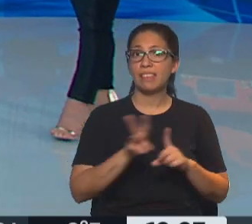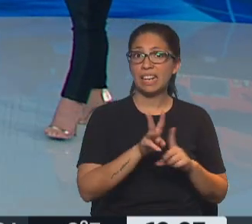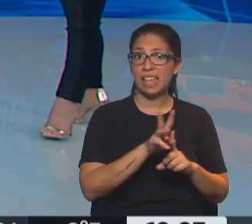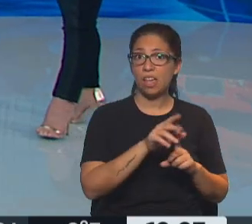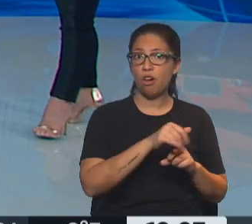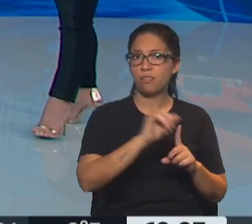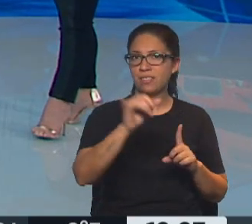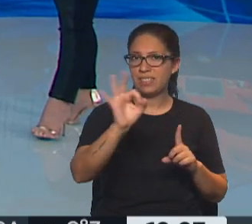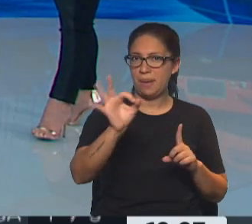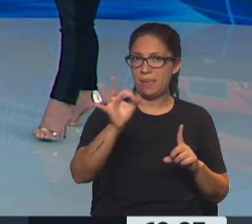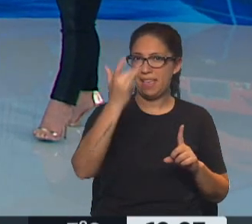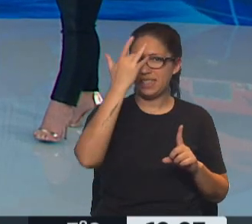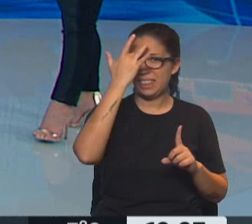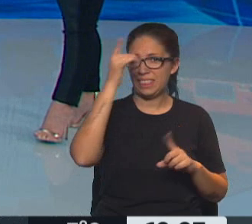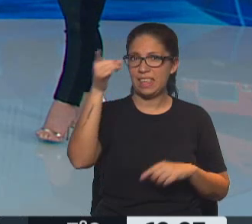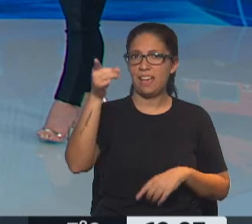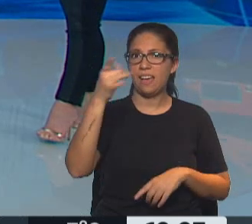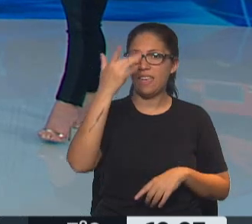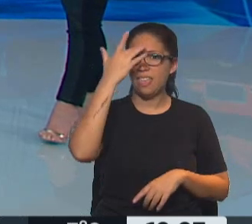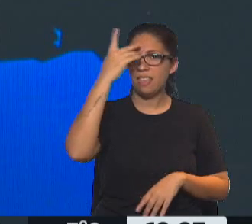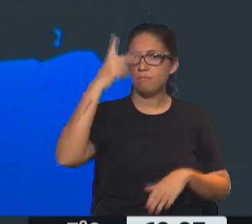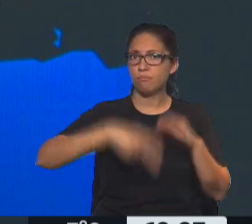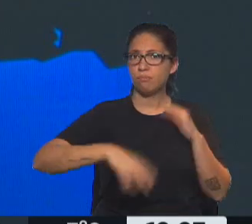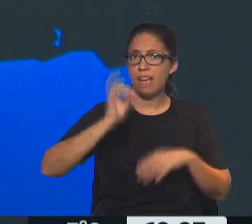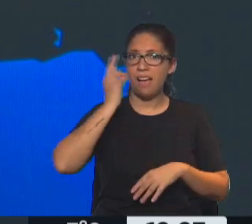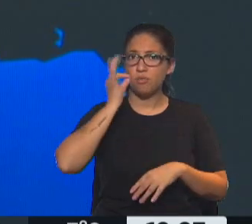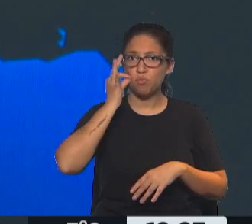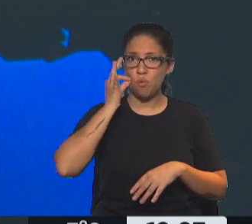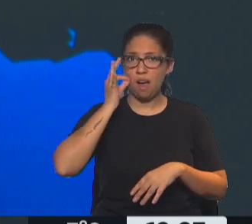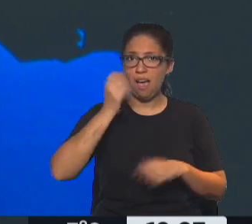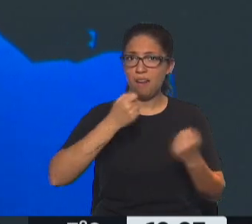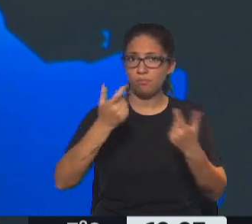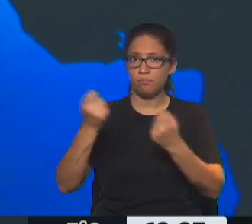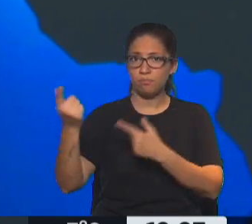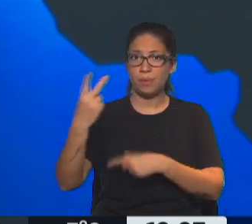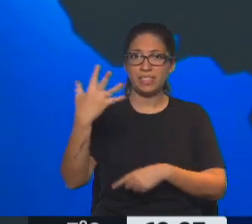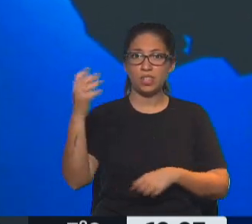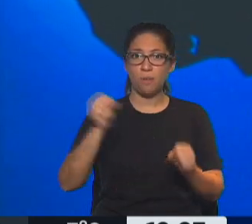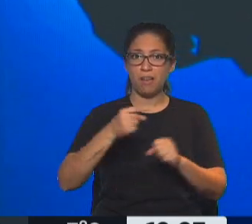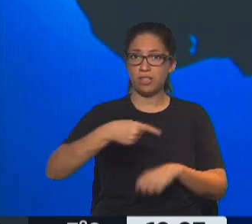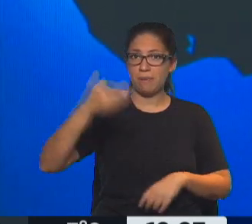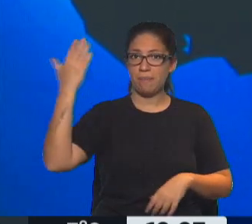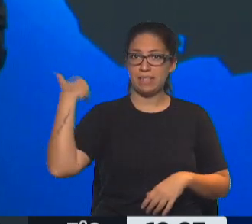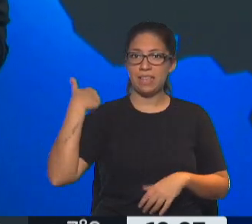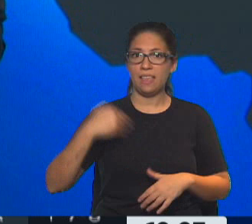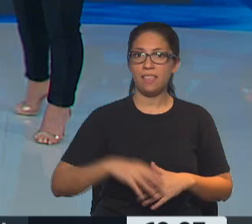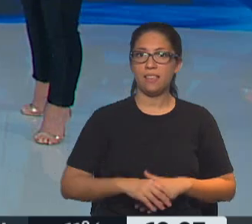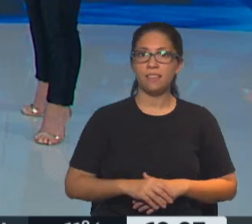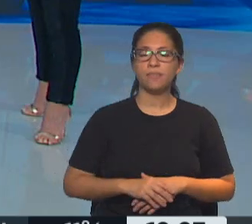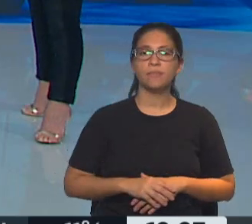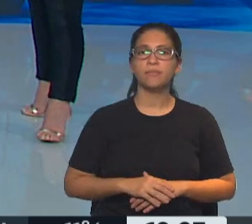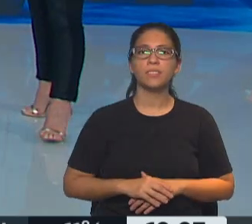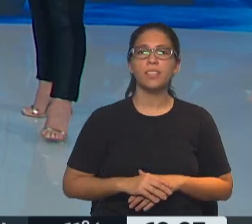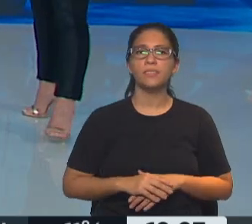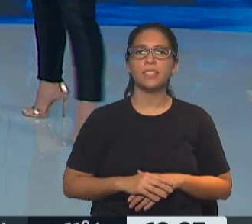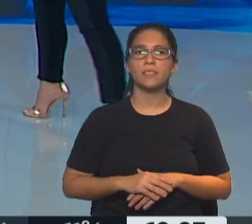la sabían, de India, India restringe la exportación del azúcar. Esto es del 25 de mayo, de la semana pasada. Avancemos. Otra